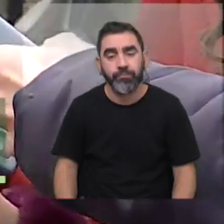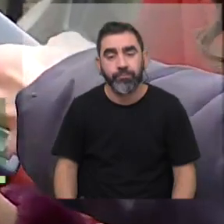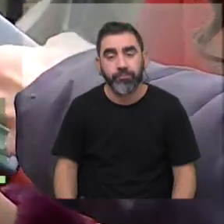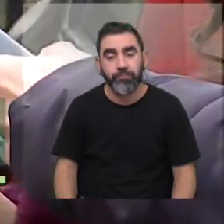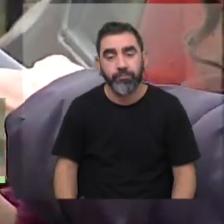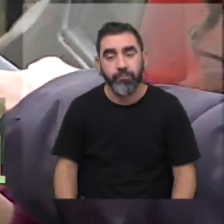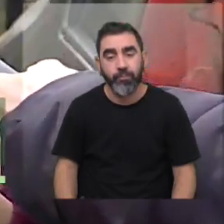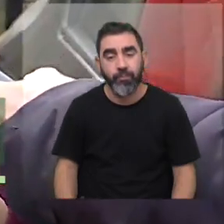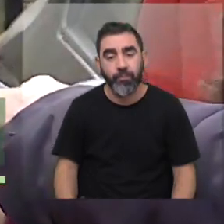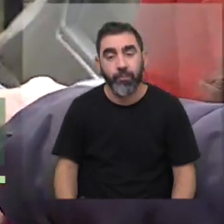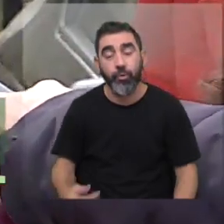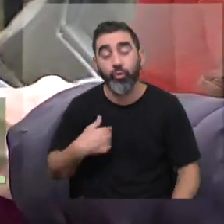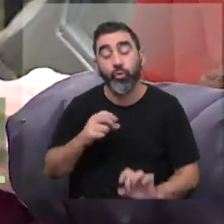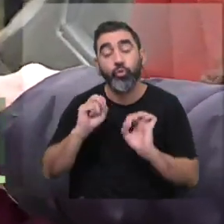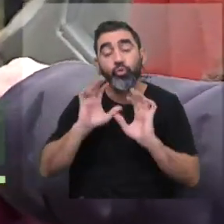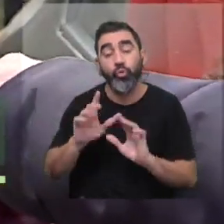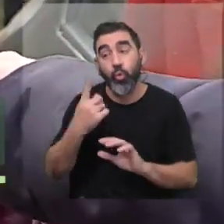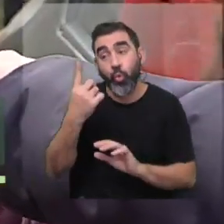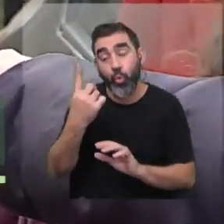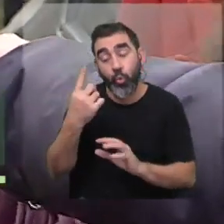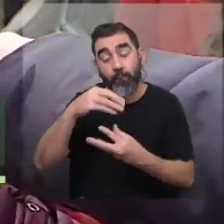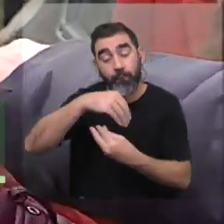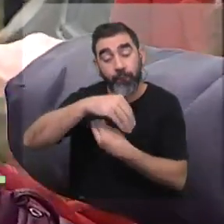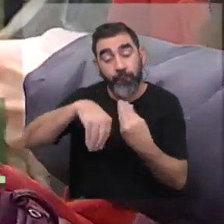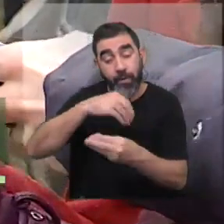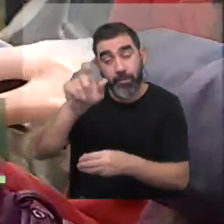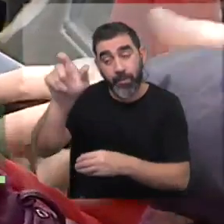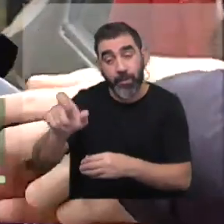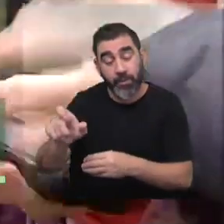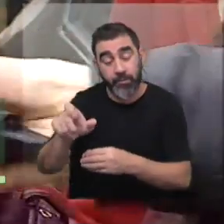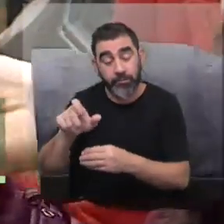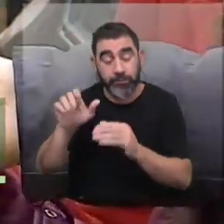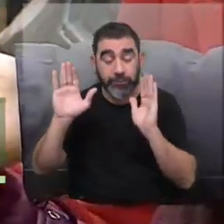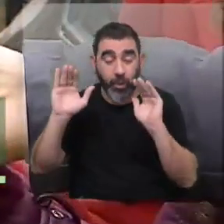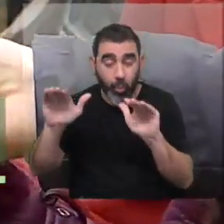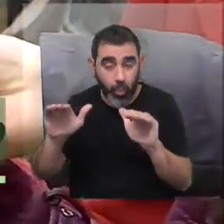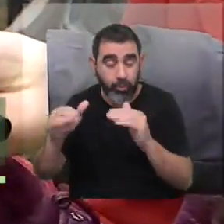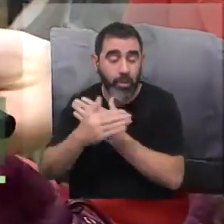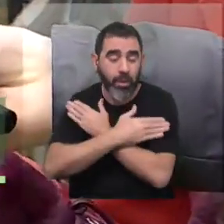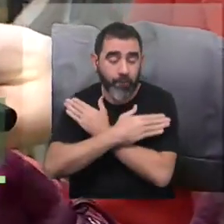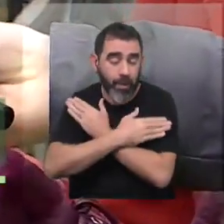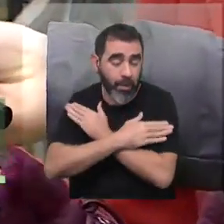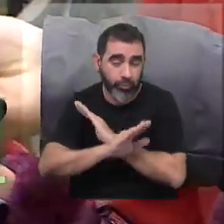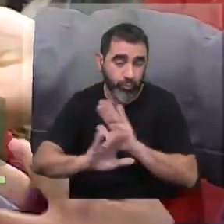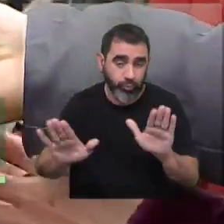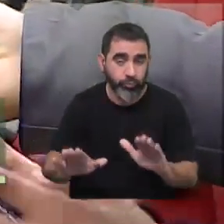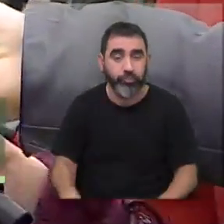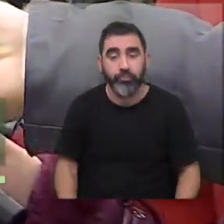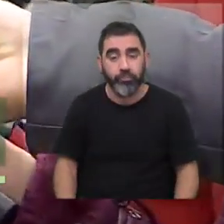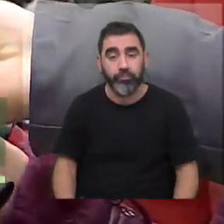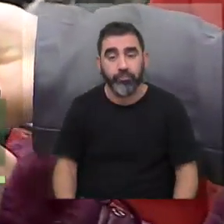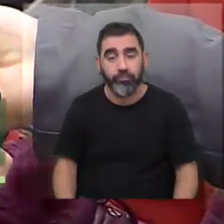parte simplemente transmití a unos de los miembros el saludo y y el abrazo y